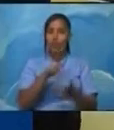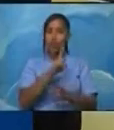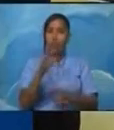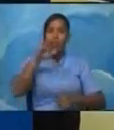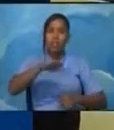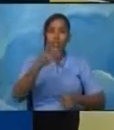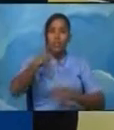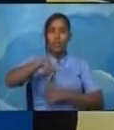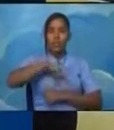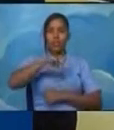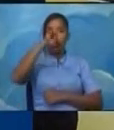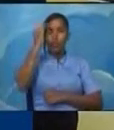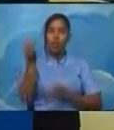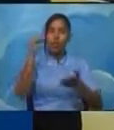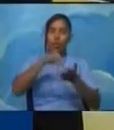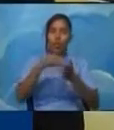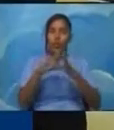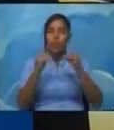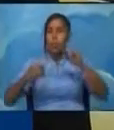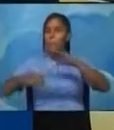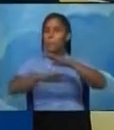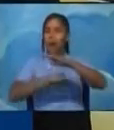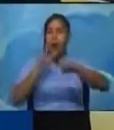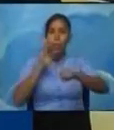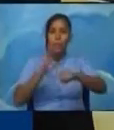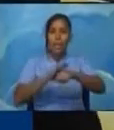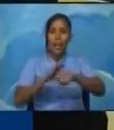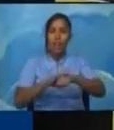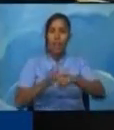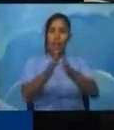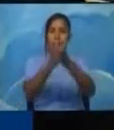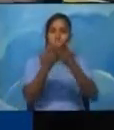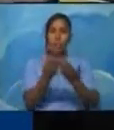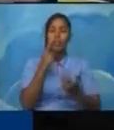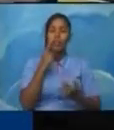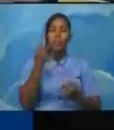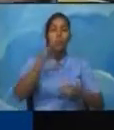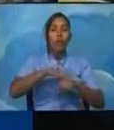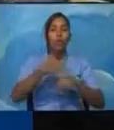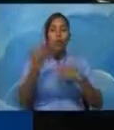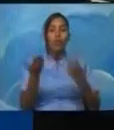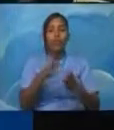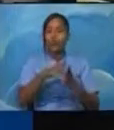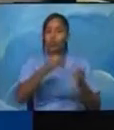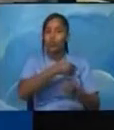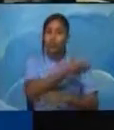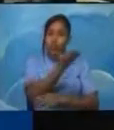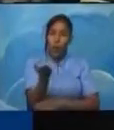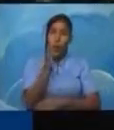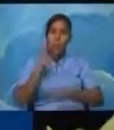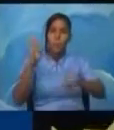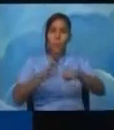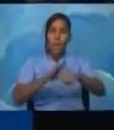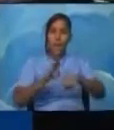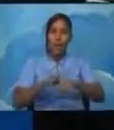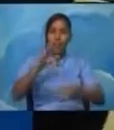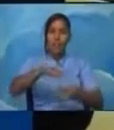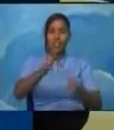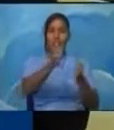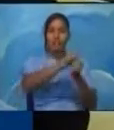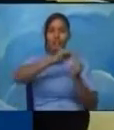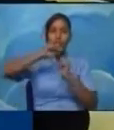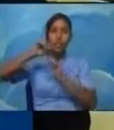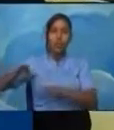lo colocó todo bajo pecado. La Biblia dice, por cuanto todos pecaron, están destituidos,